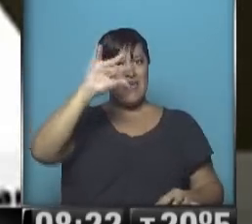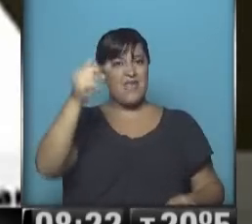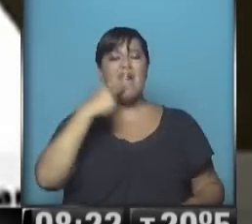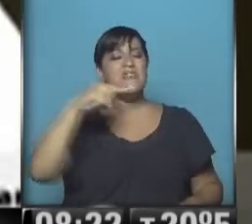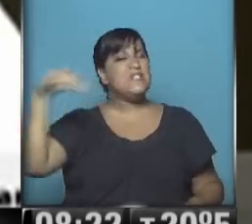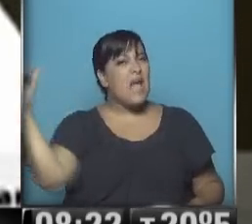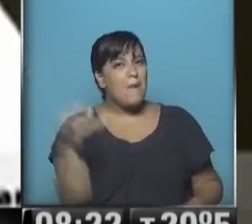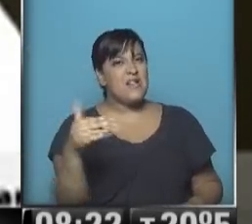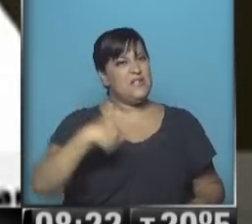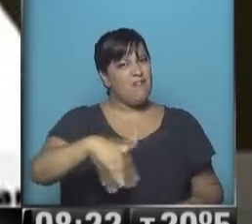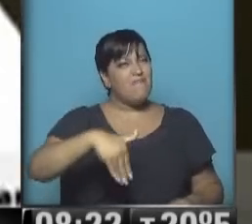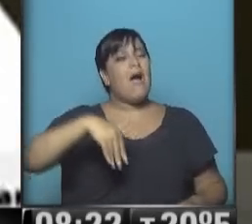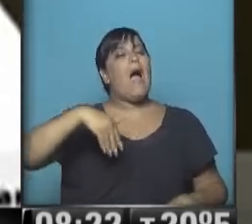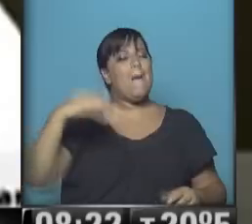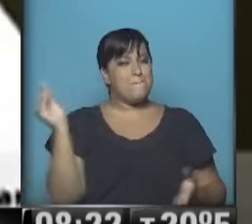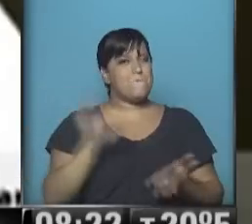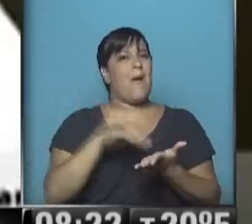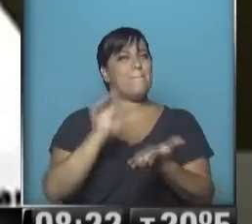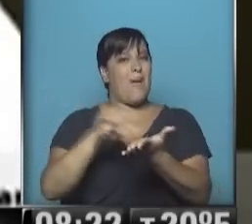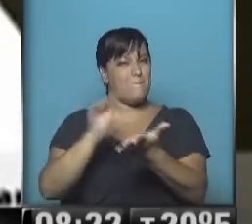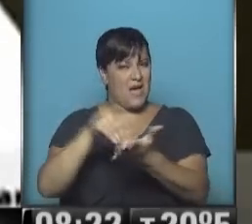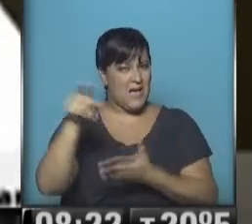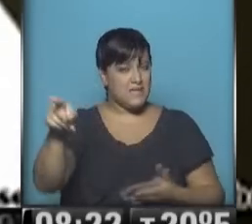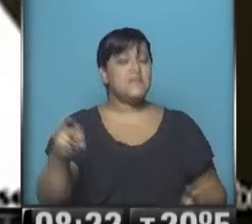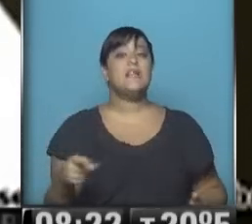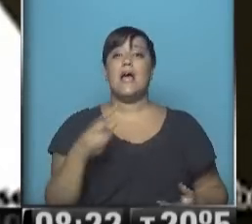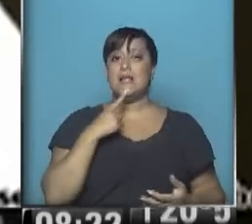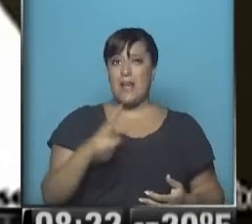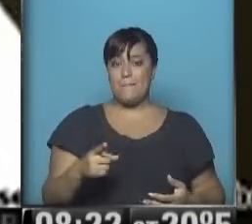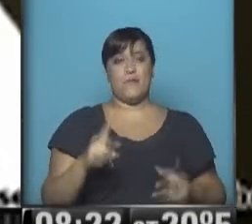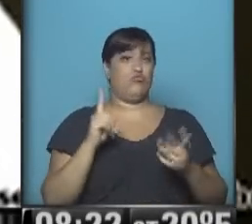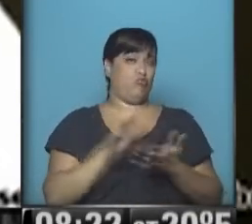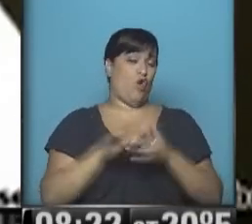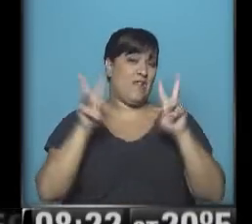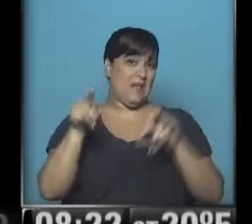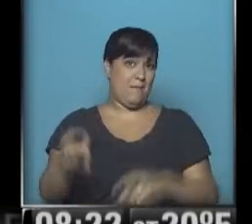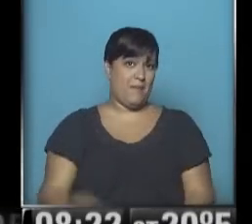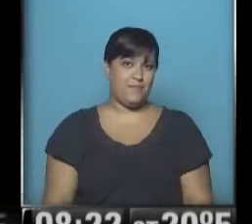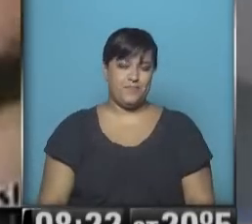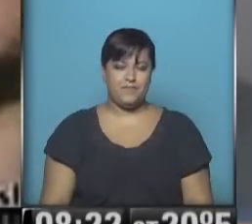ataques. Esto es lo que se está señalando en las últimas horas a propósito de lo ocurrido.